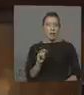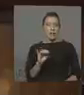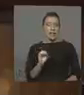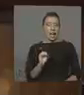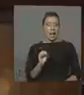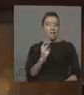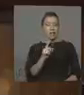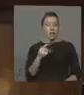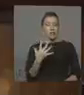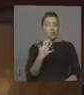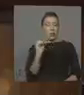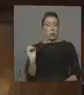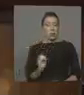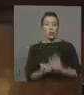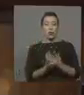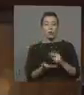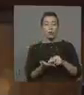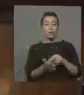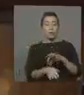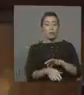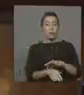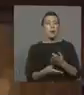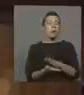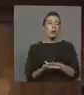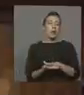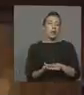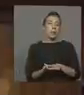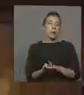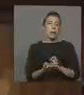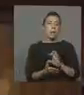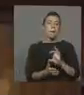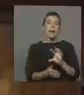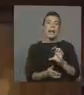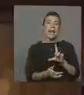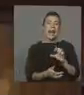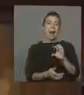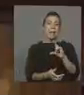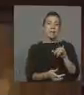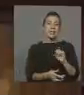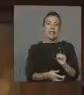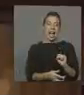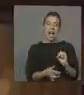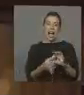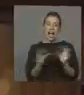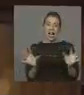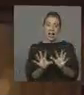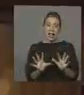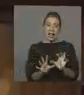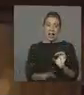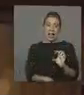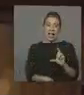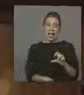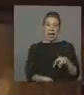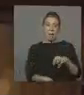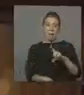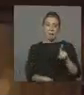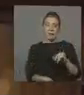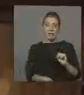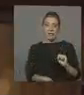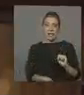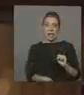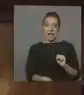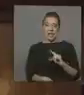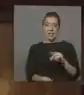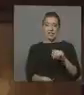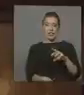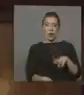22,5% presentó condiciones clínicas como preeclampsia severa, eclampsia,